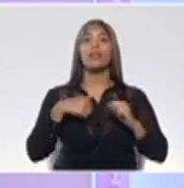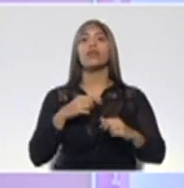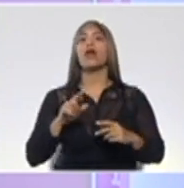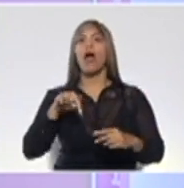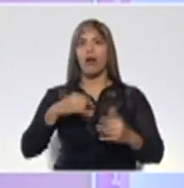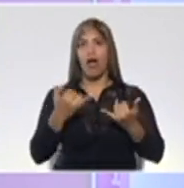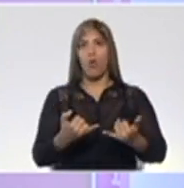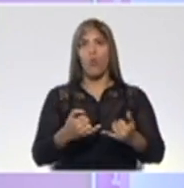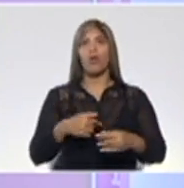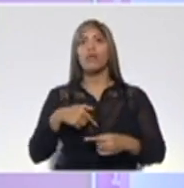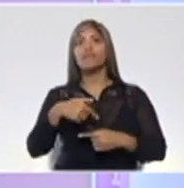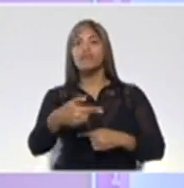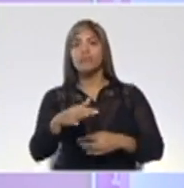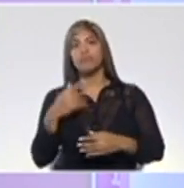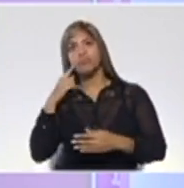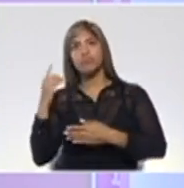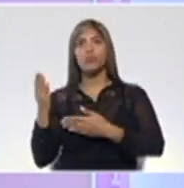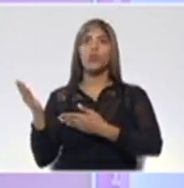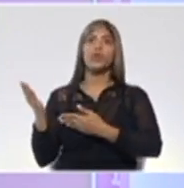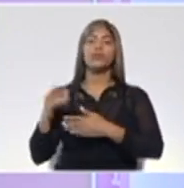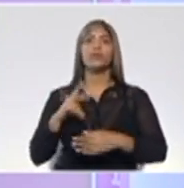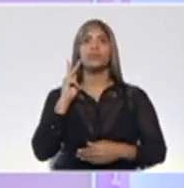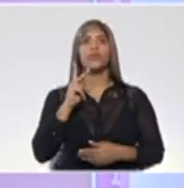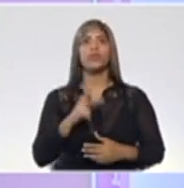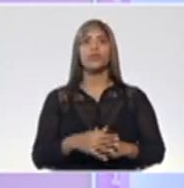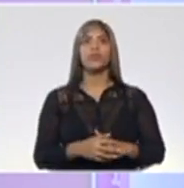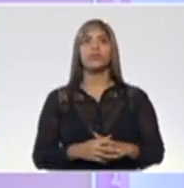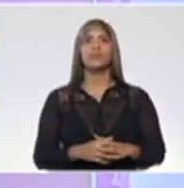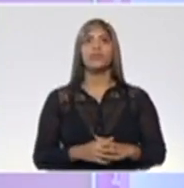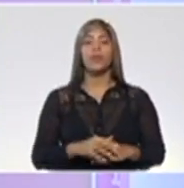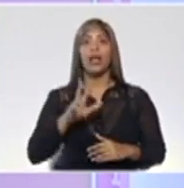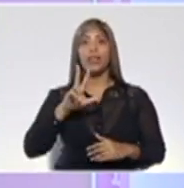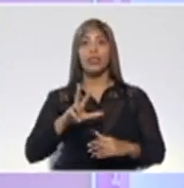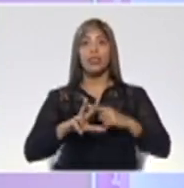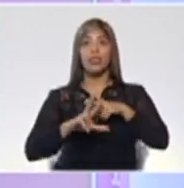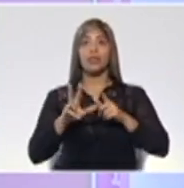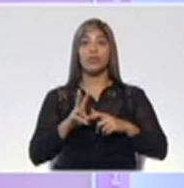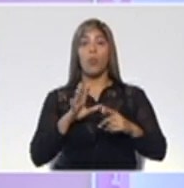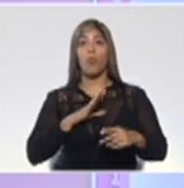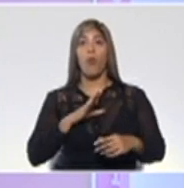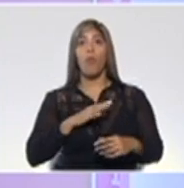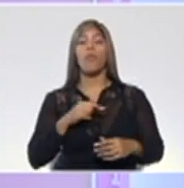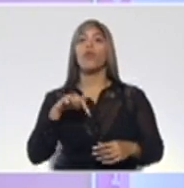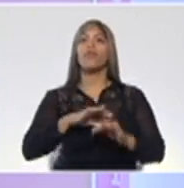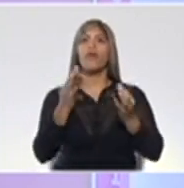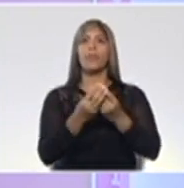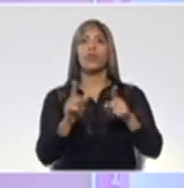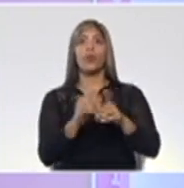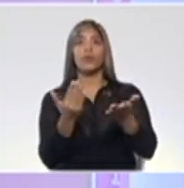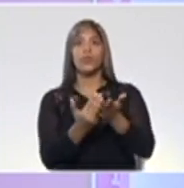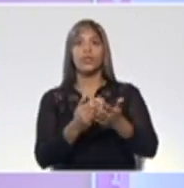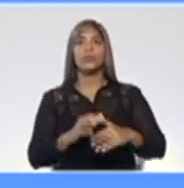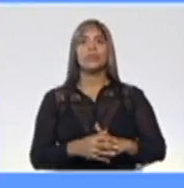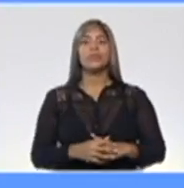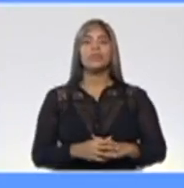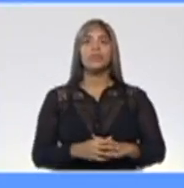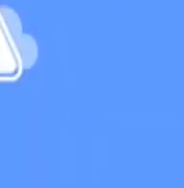que nos presentará en cuestión de segundos nuestro profesor Yuliber Carpio desde el CEP principal de Cada Familia, Una